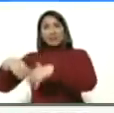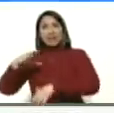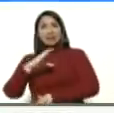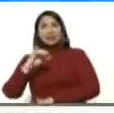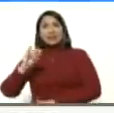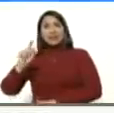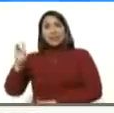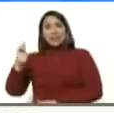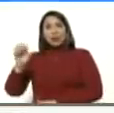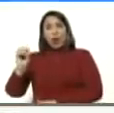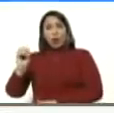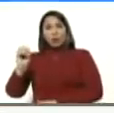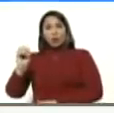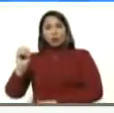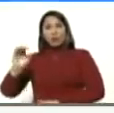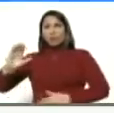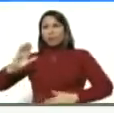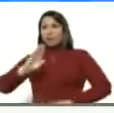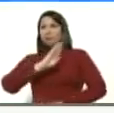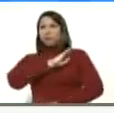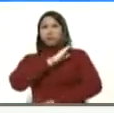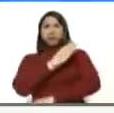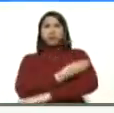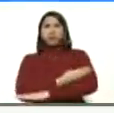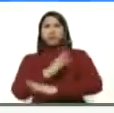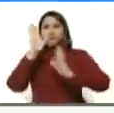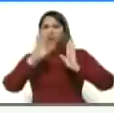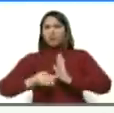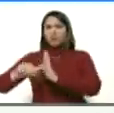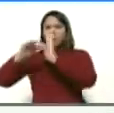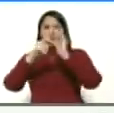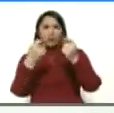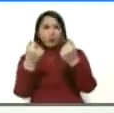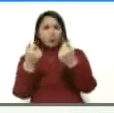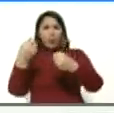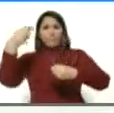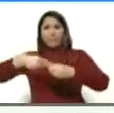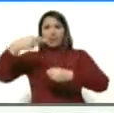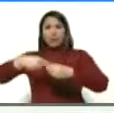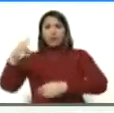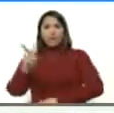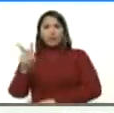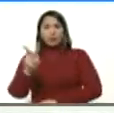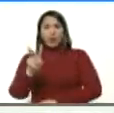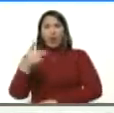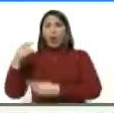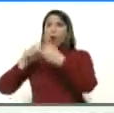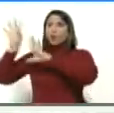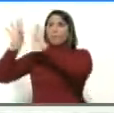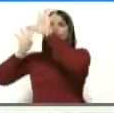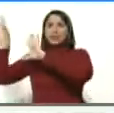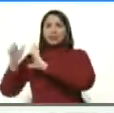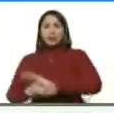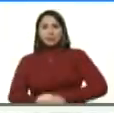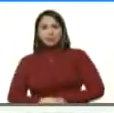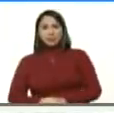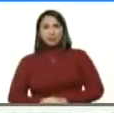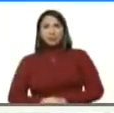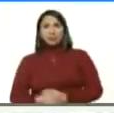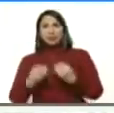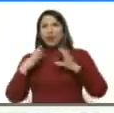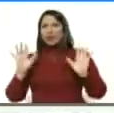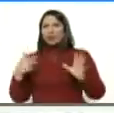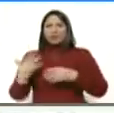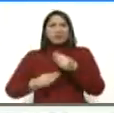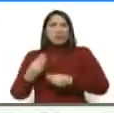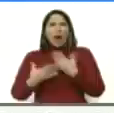Se apoderaron ilícitamente de activos de petróleo de Venezuela en el exterior. Bueno, ¿qué no han